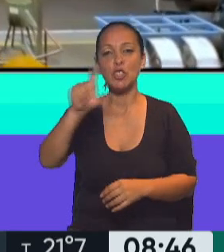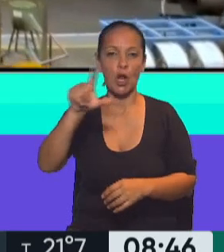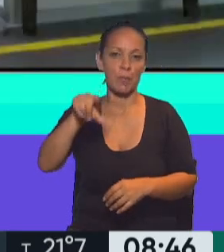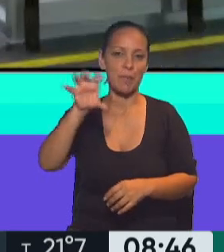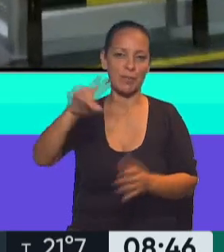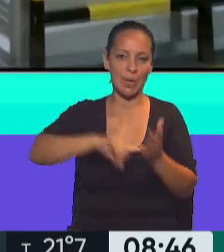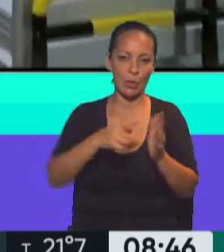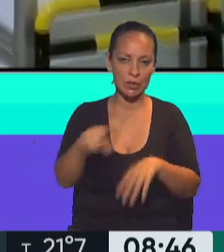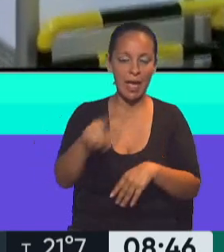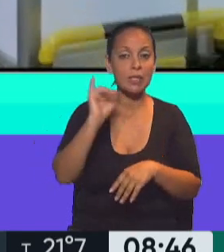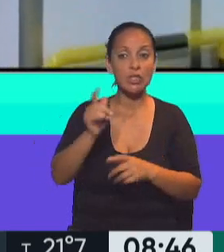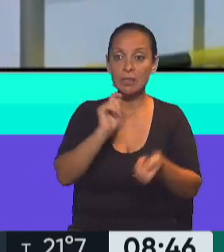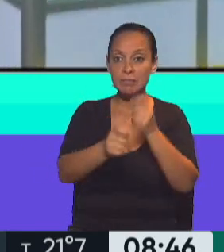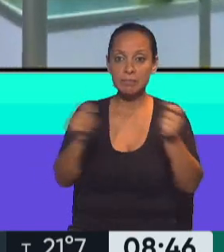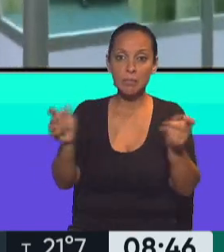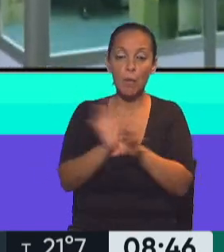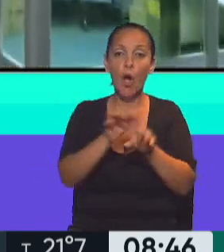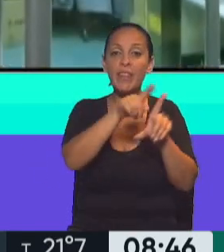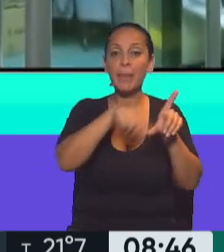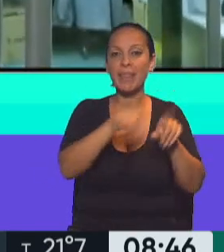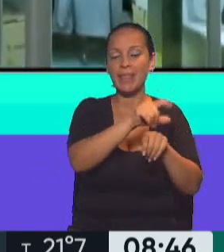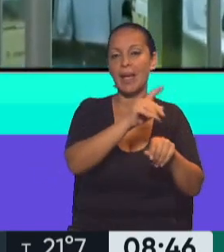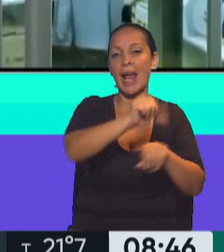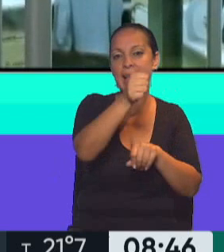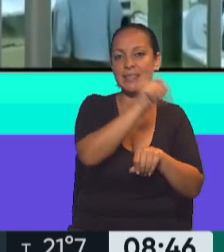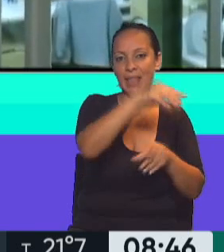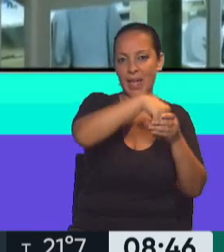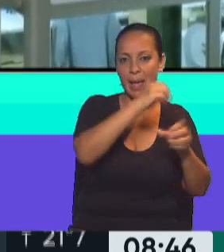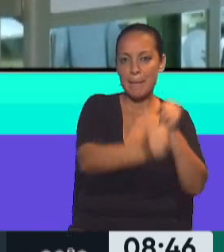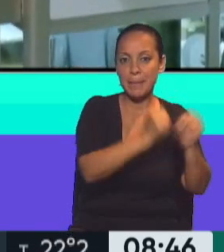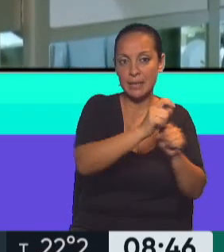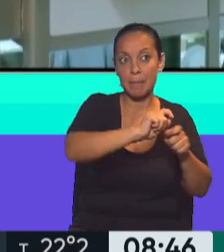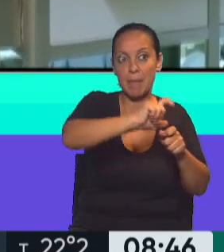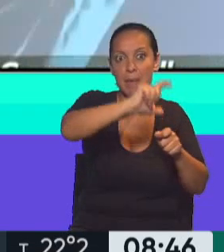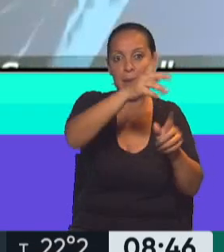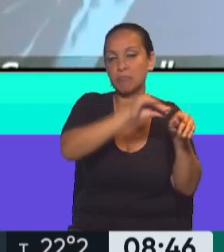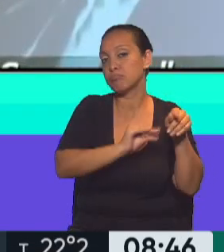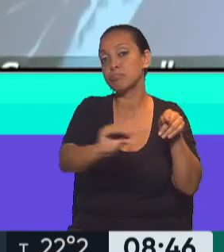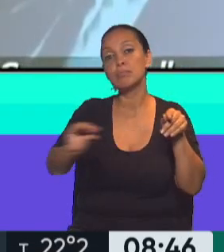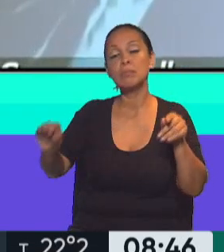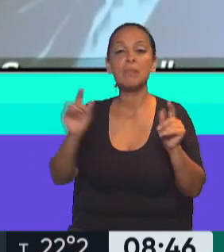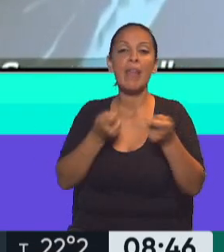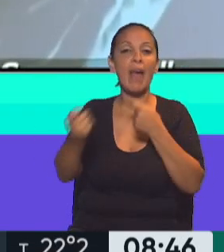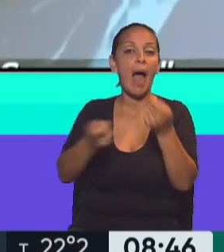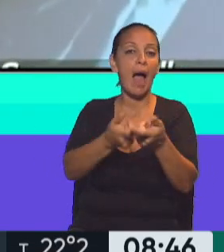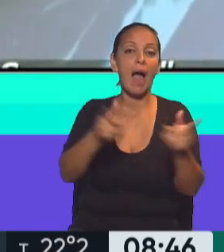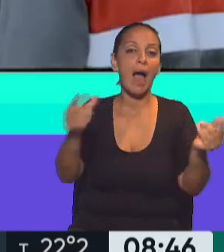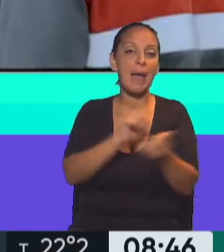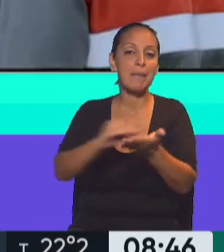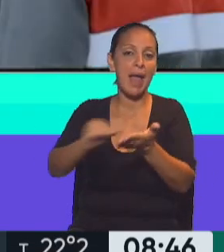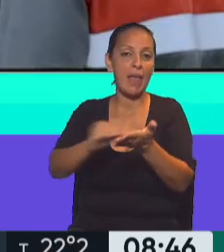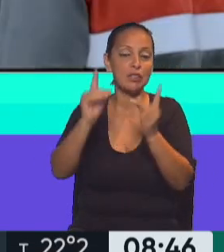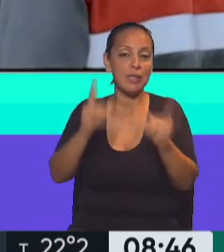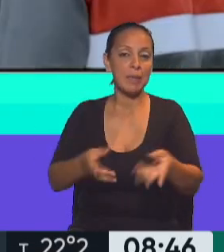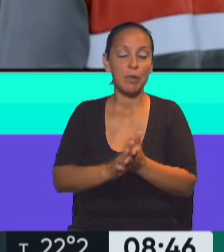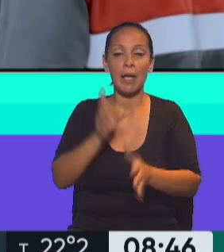está distribuyendo entonces dividendos, ganancias, que está también relacionado con la actividad económica, ¿no? Porque, digo, viendo la mitad del